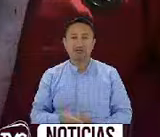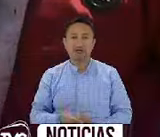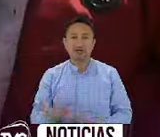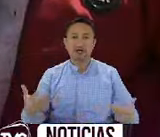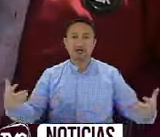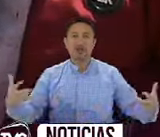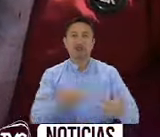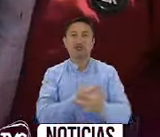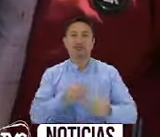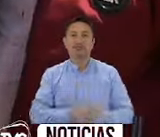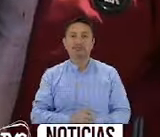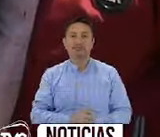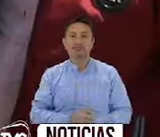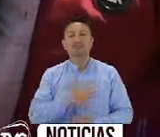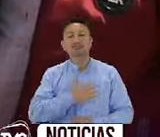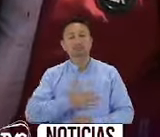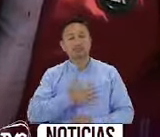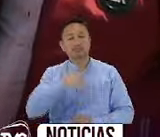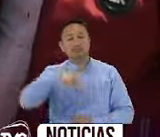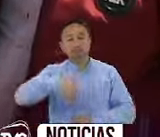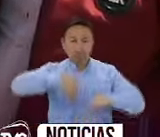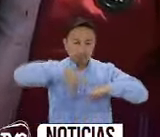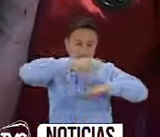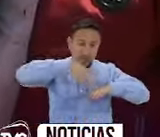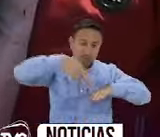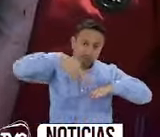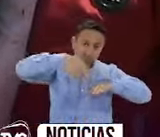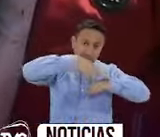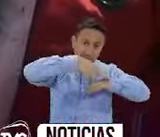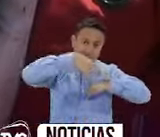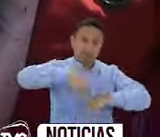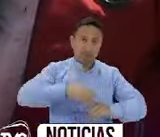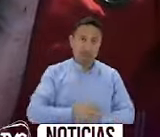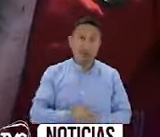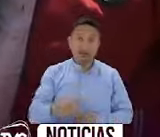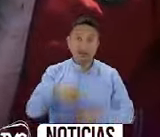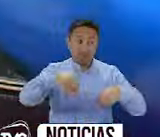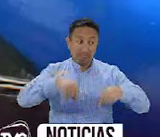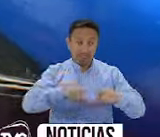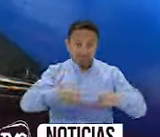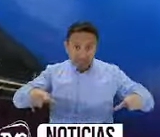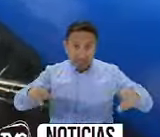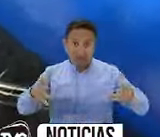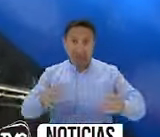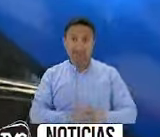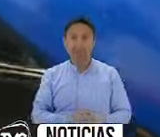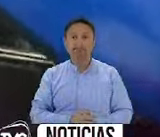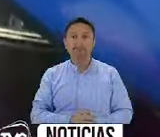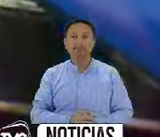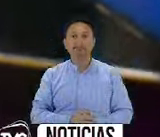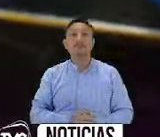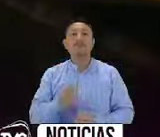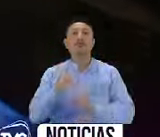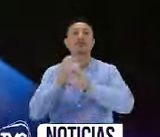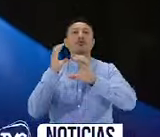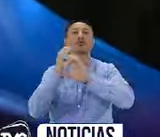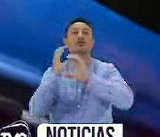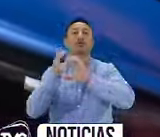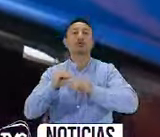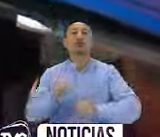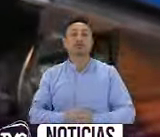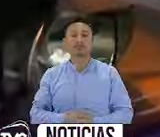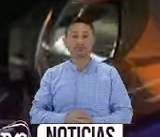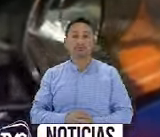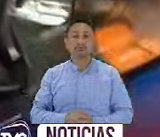la señalización para que no vuelva a pasar esto, porque no hay señalización. Por su parte, el bus destrozado por el impacto,